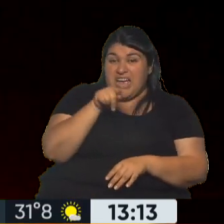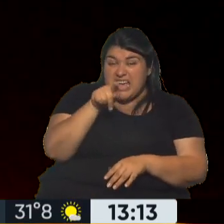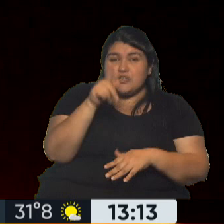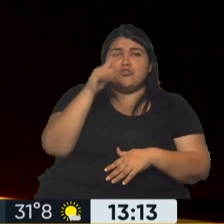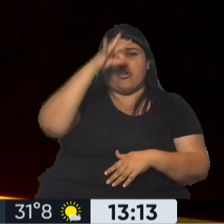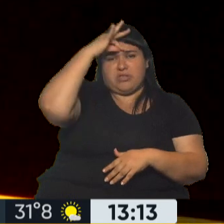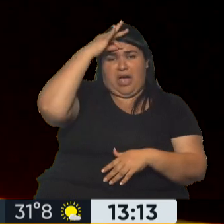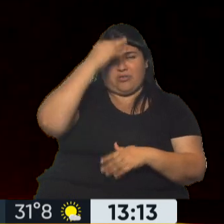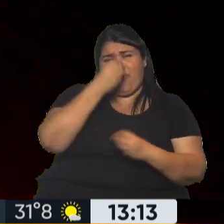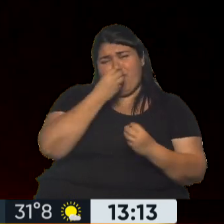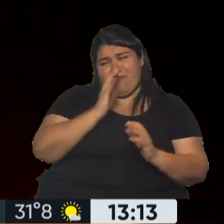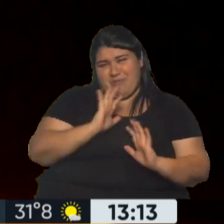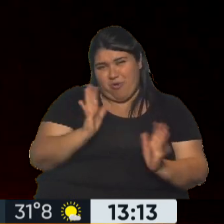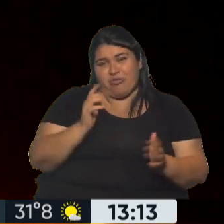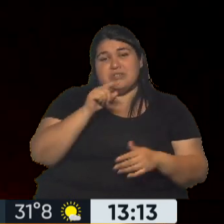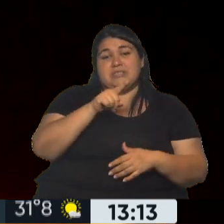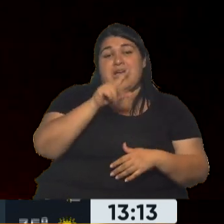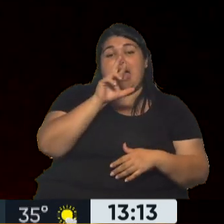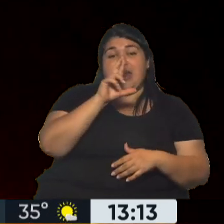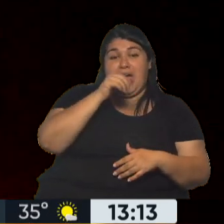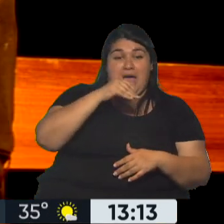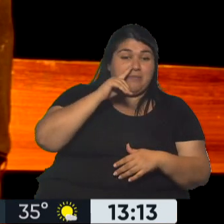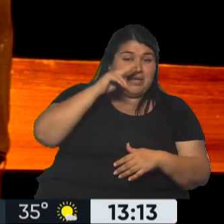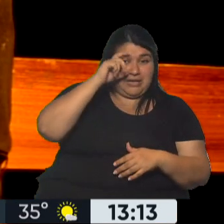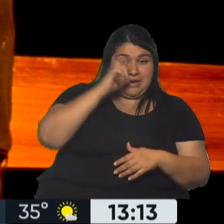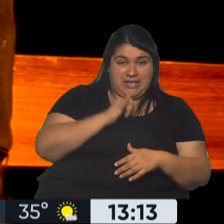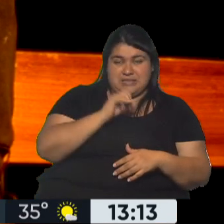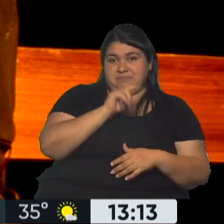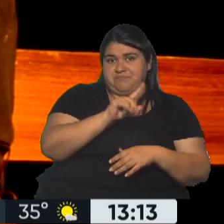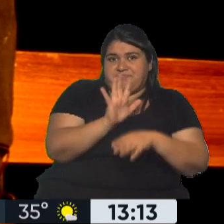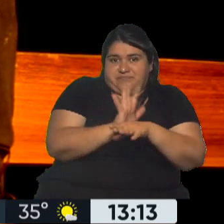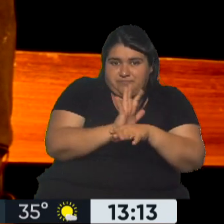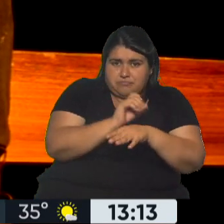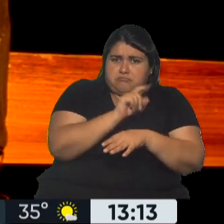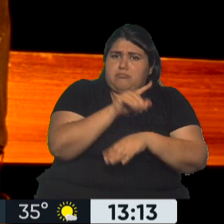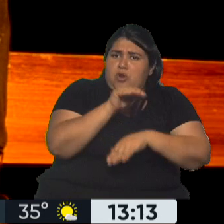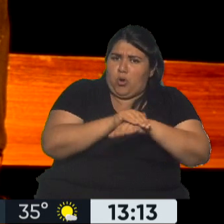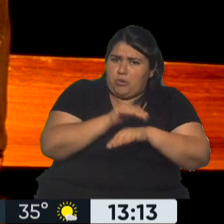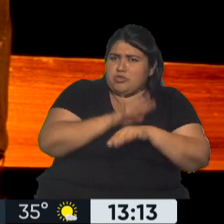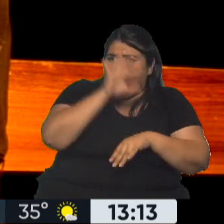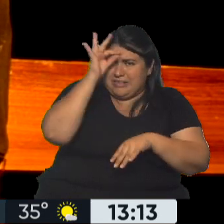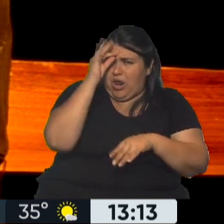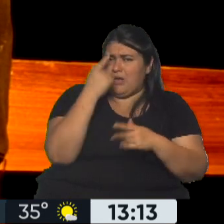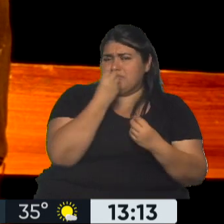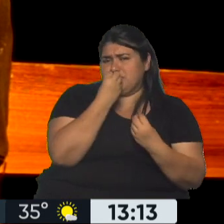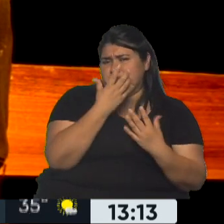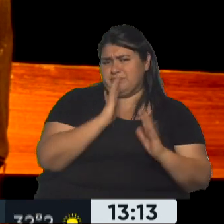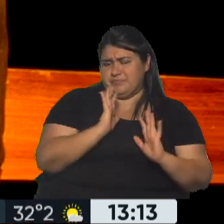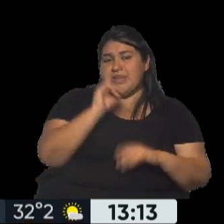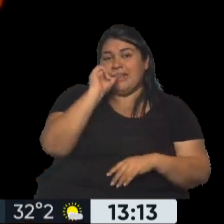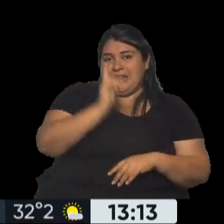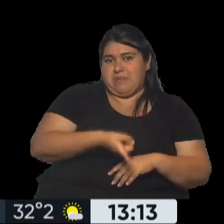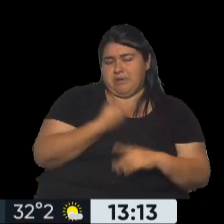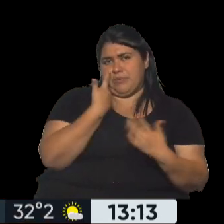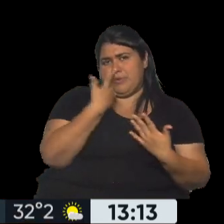de teatro fabulosa que trae a Carolina Ramírez protagonizando no solo con el compromiso actoral, es una actriz hermosa, sino además es una